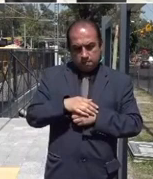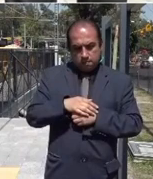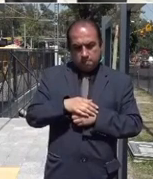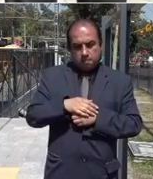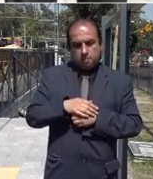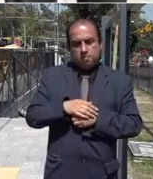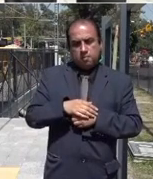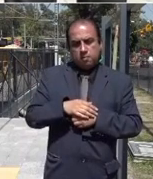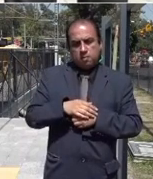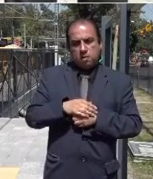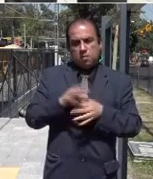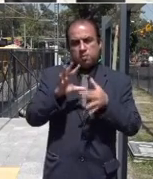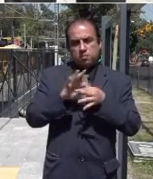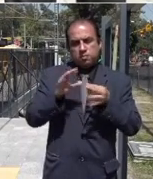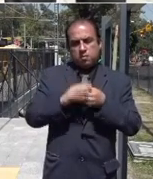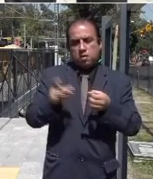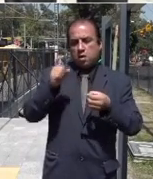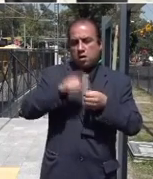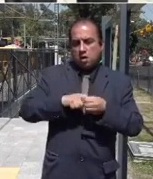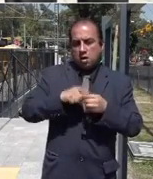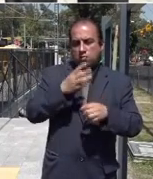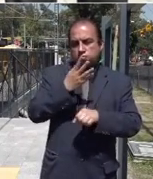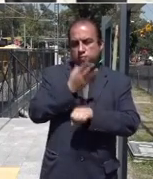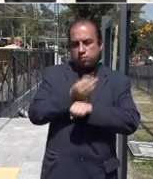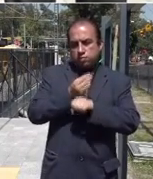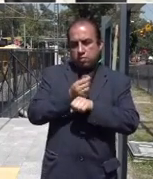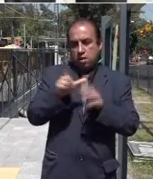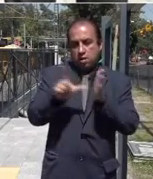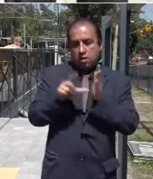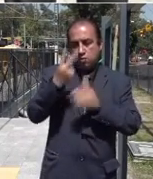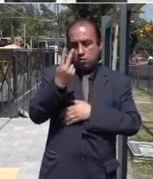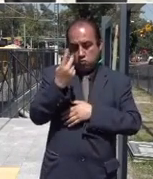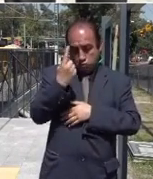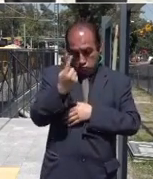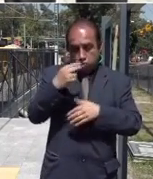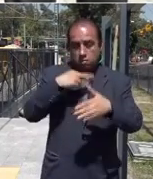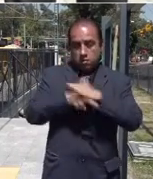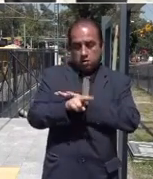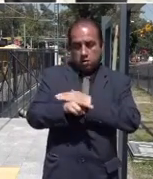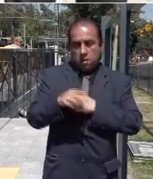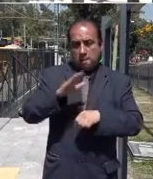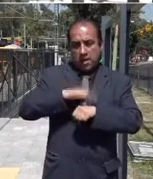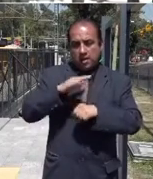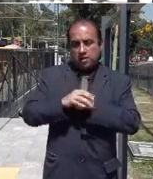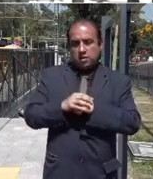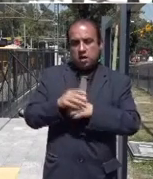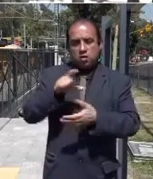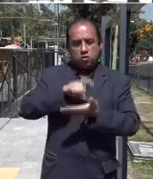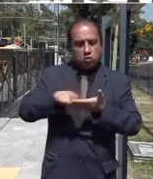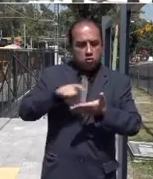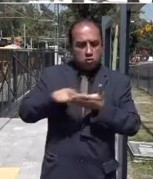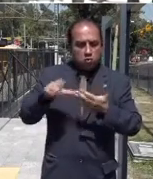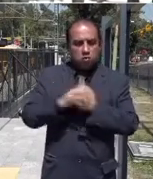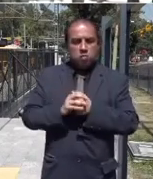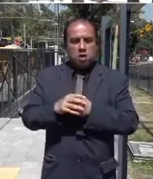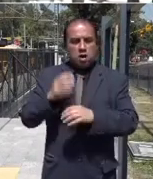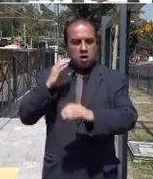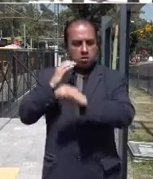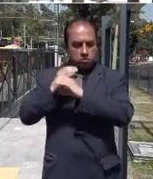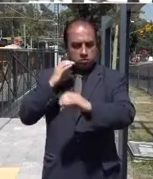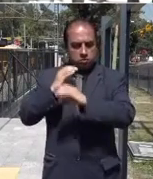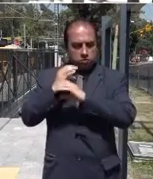proyecto de rehabilitación de la línea 1 del metro, más las compras de trolebuses, la compra de autobuses, las extensiones del metrobús, la rehabilitación